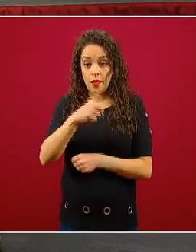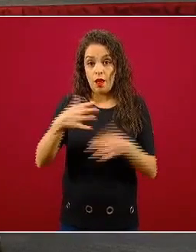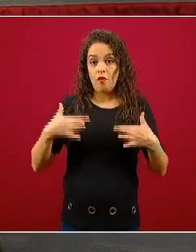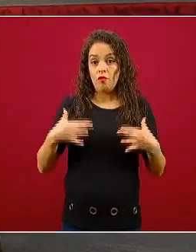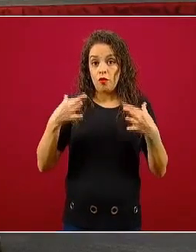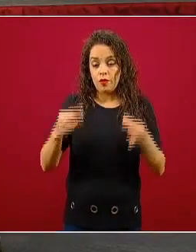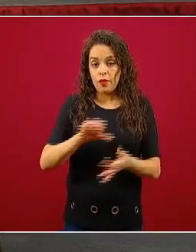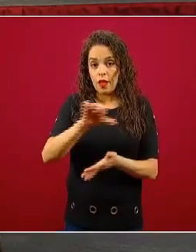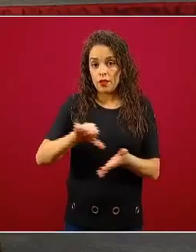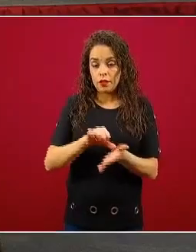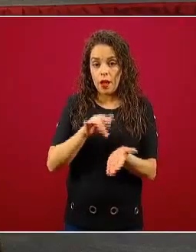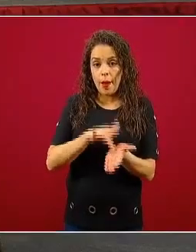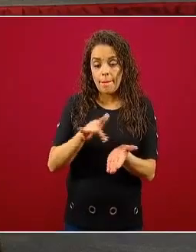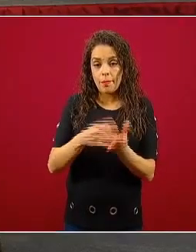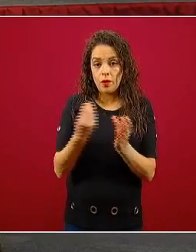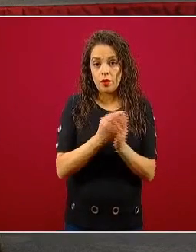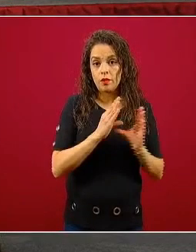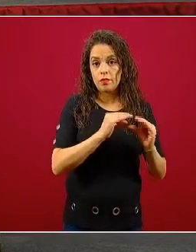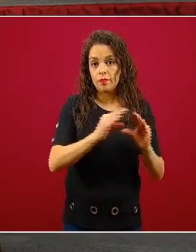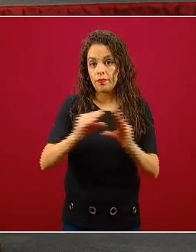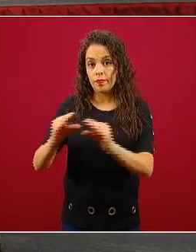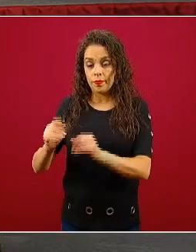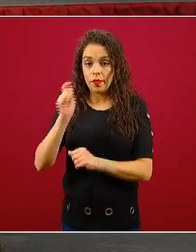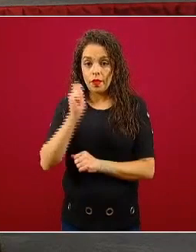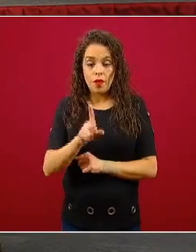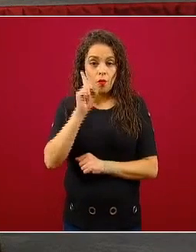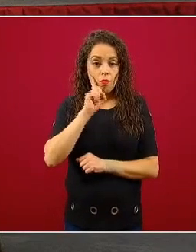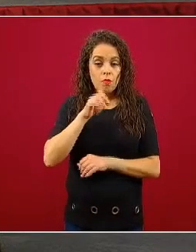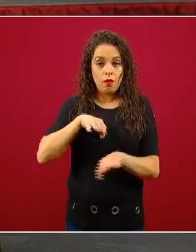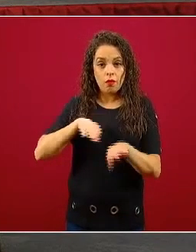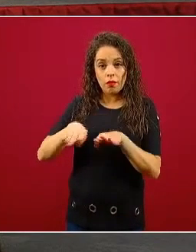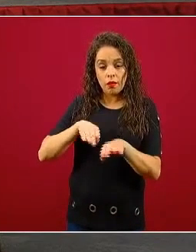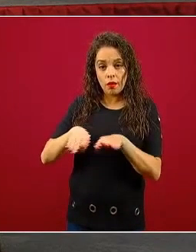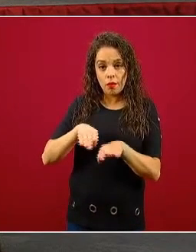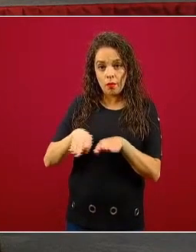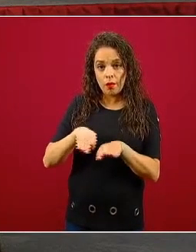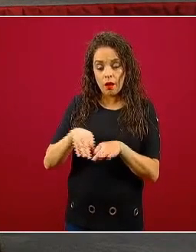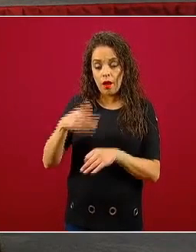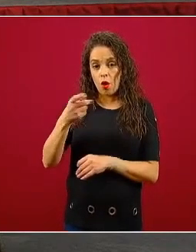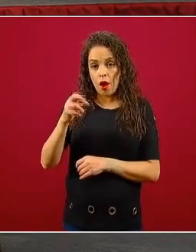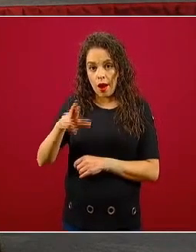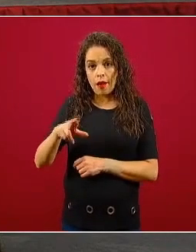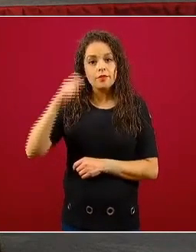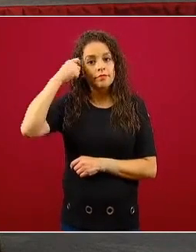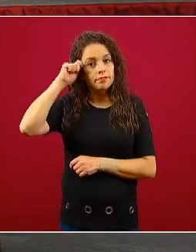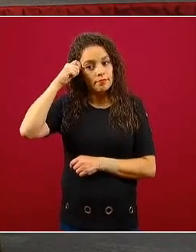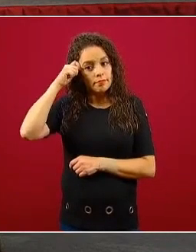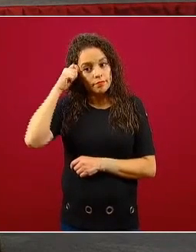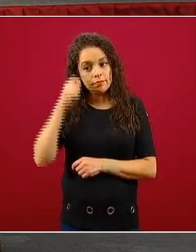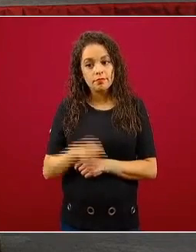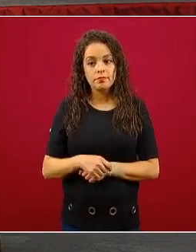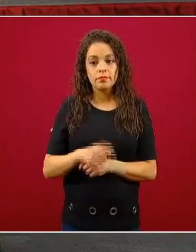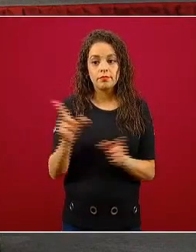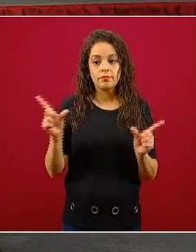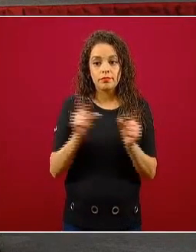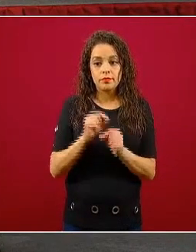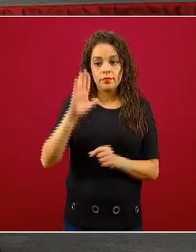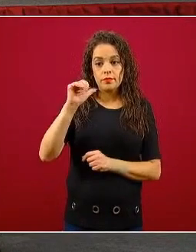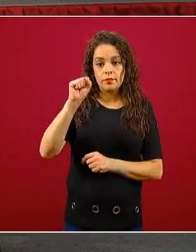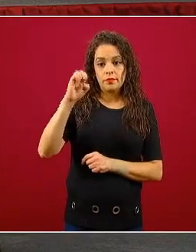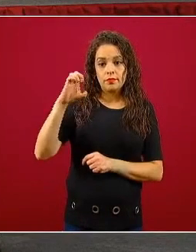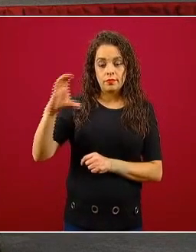del Centro de Apoyo y Capacitación para Empleadas del Hogar, que se denomina por sus siglas CACEH,